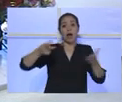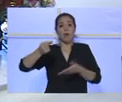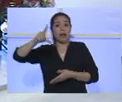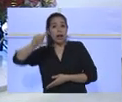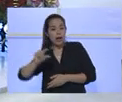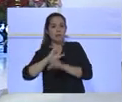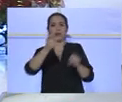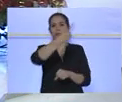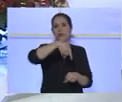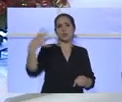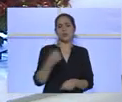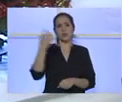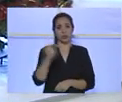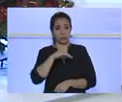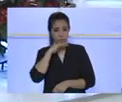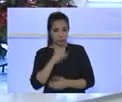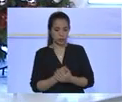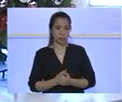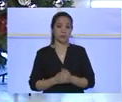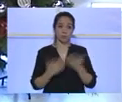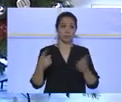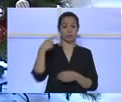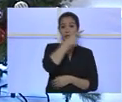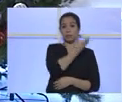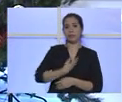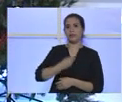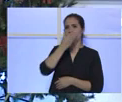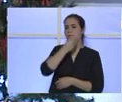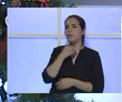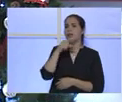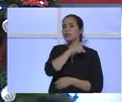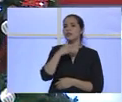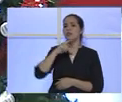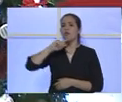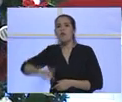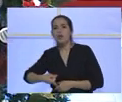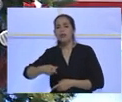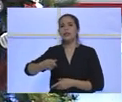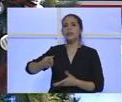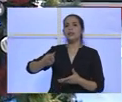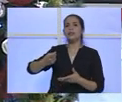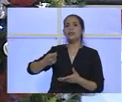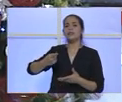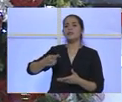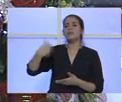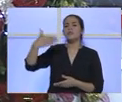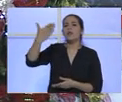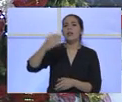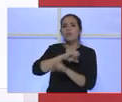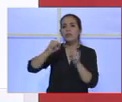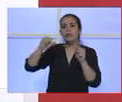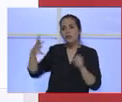la instrucción propia del presidente de la República, ¿en cuánto tiempo más podríamos saber cuánto podría costar la nueva terminal más o menos?